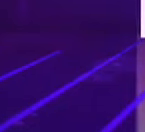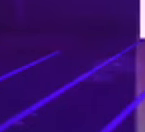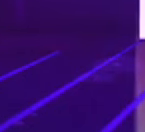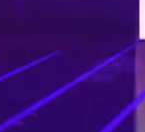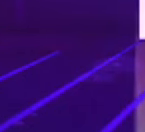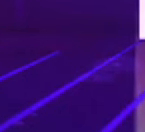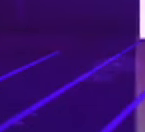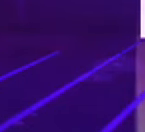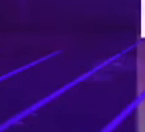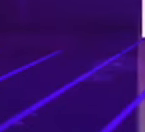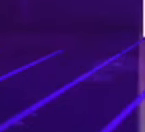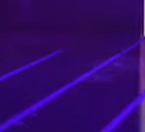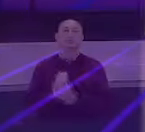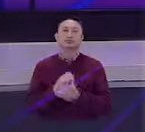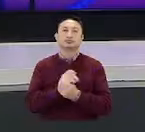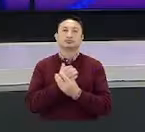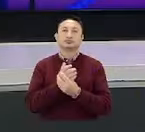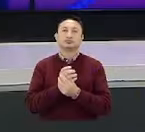Benalcázar.